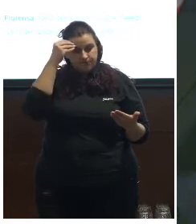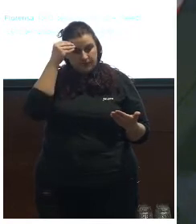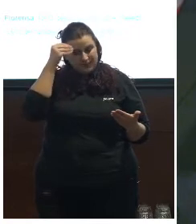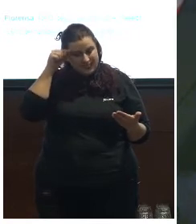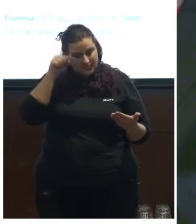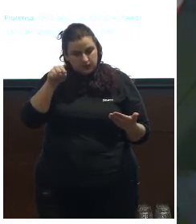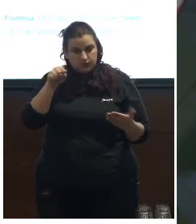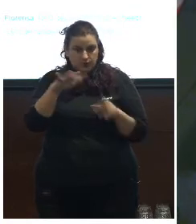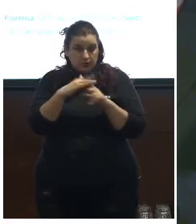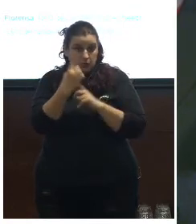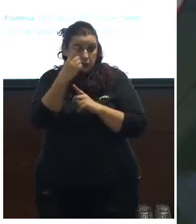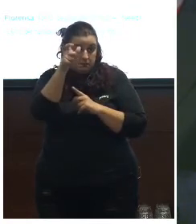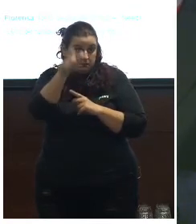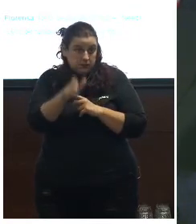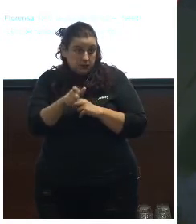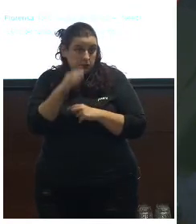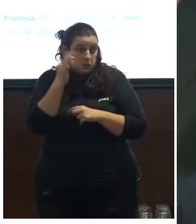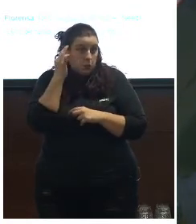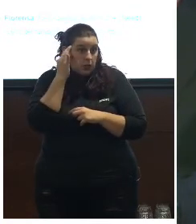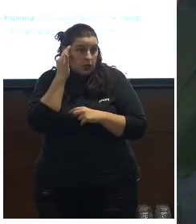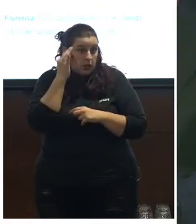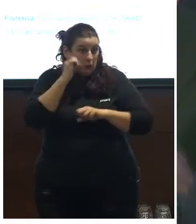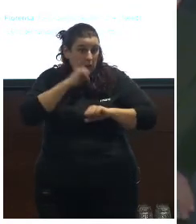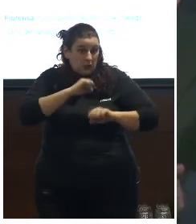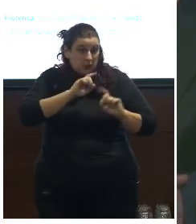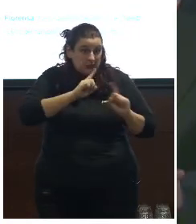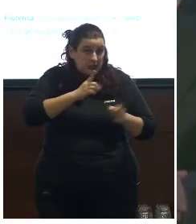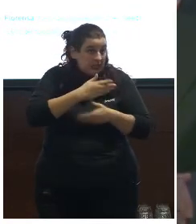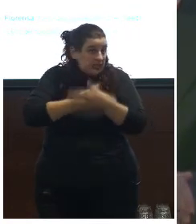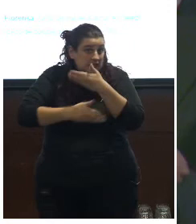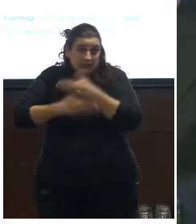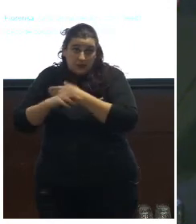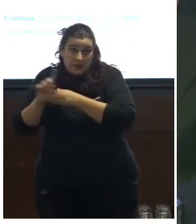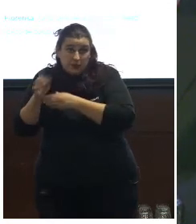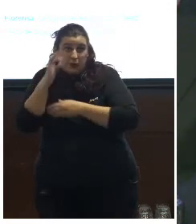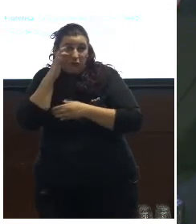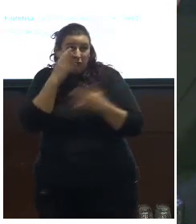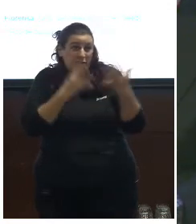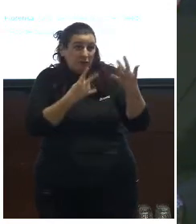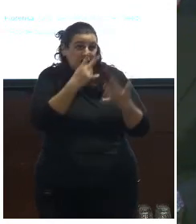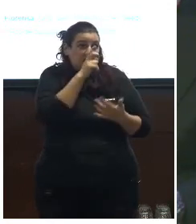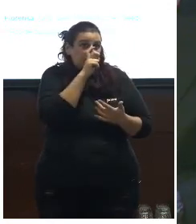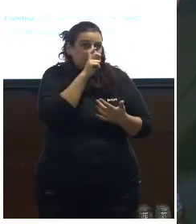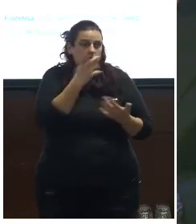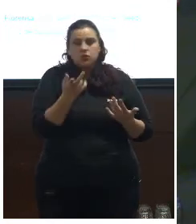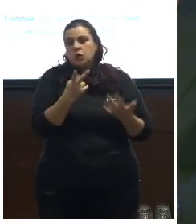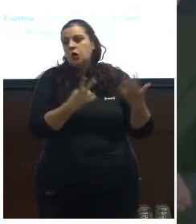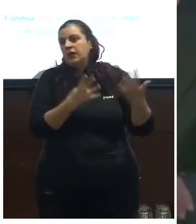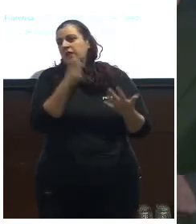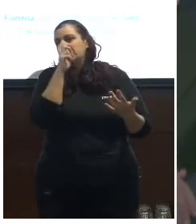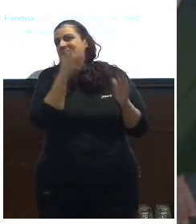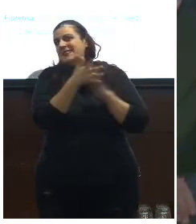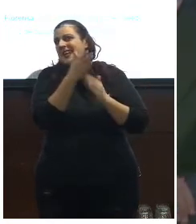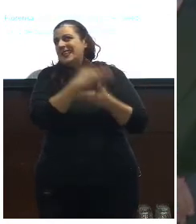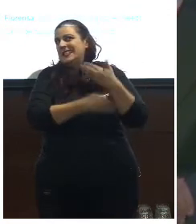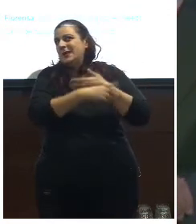esta persona, Bárbara, no tenía ningún tipo de discapacidad reconocida, pero tenía 92 años. Que no por tener 92 años debes tener alguna